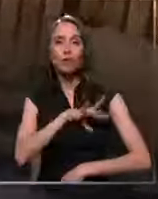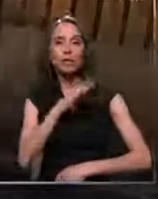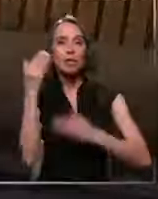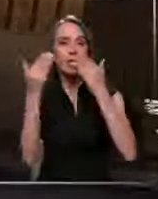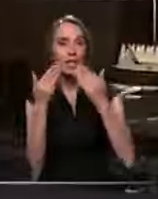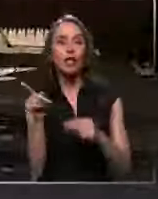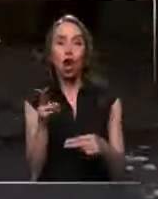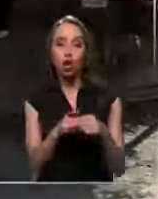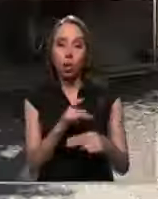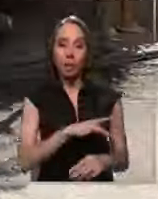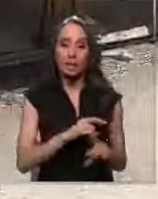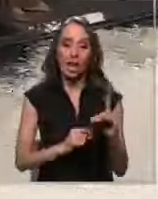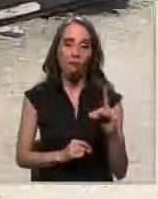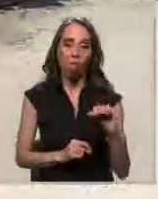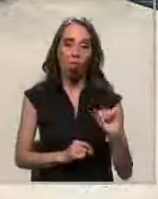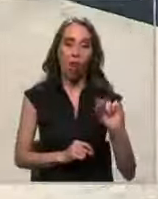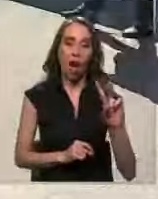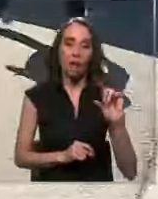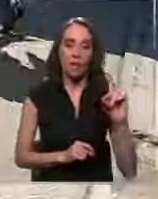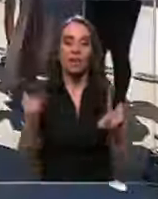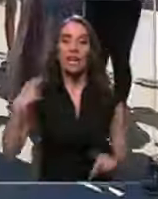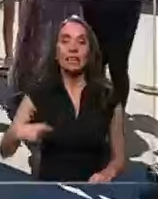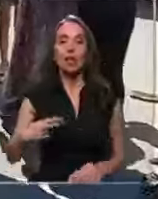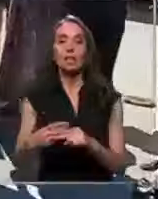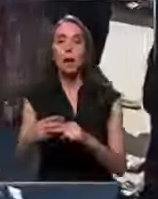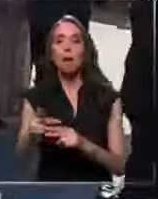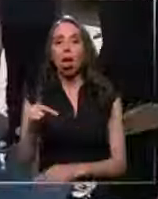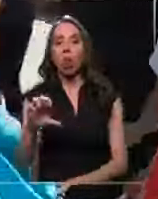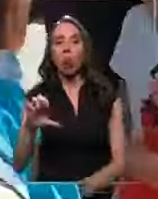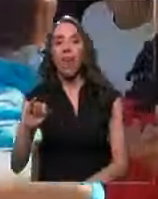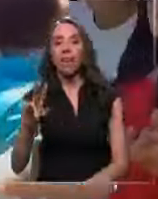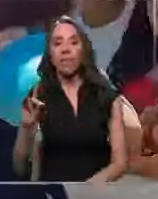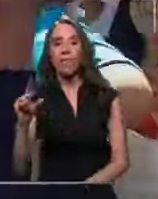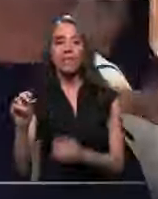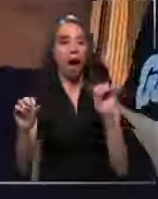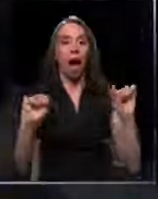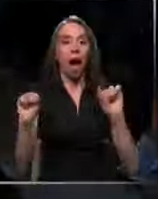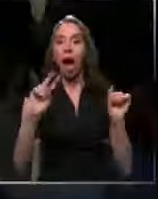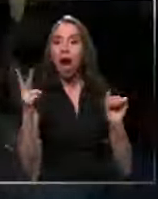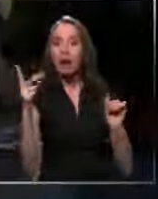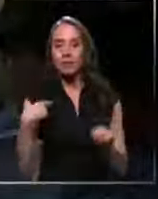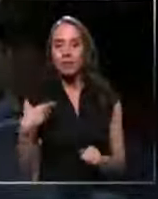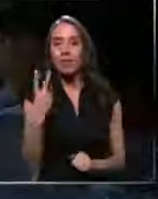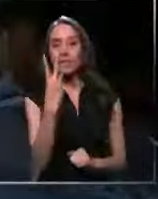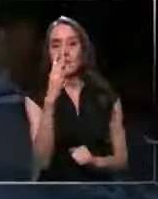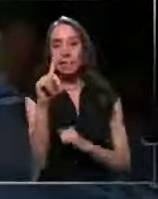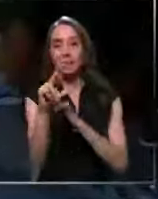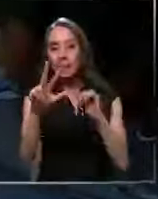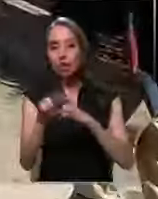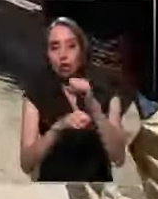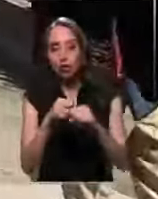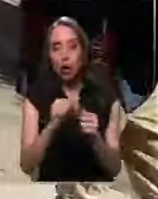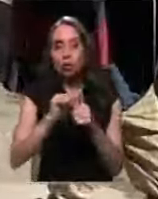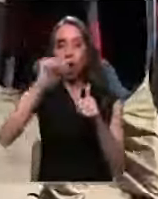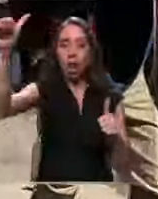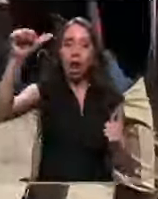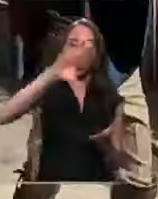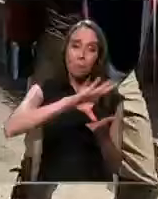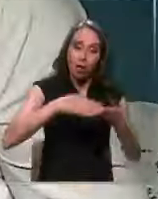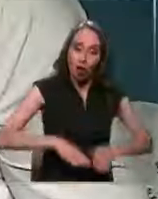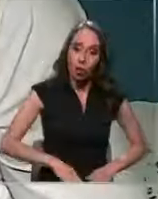Su nombre en Chile es David, pero en Estados Unidos se llama David. Un hombre que tras 38 años alejado de su país natal viene por